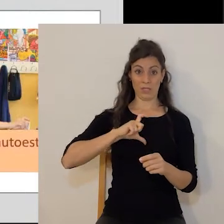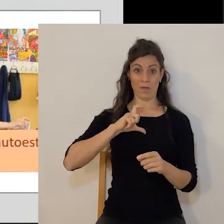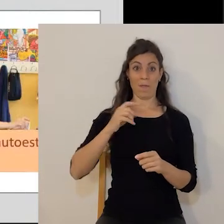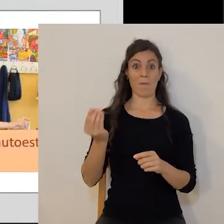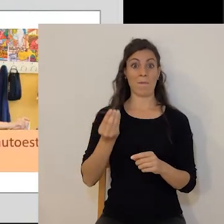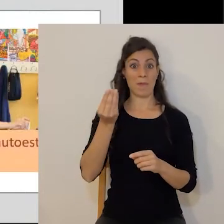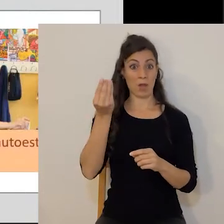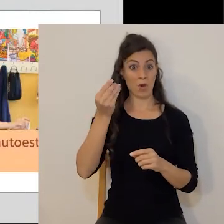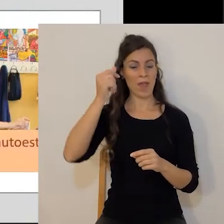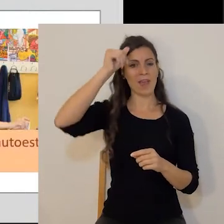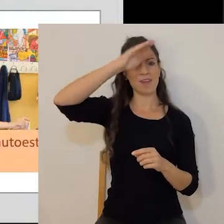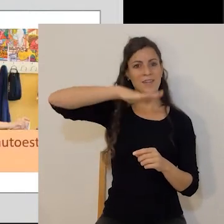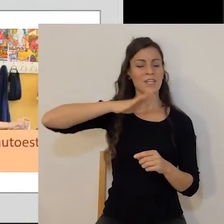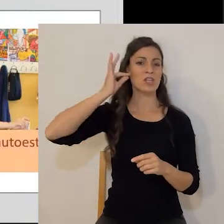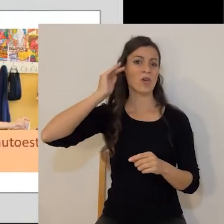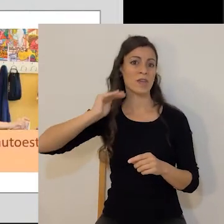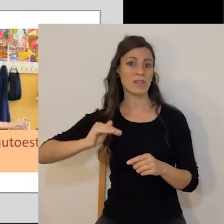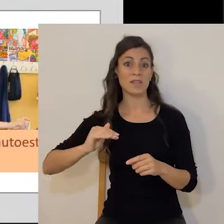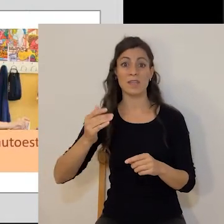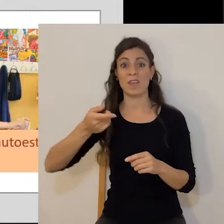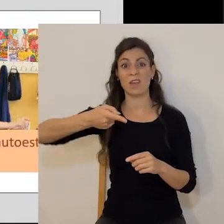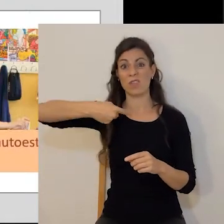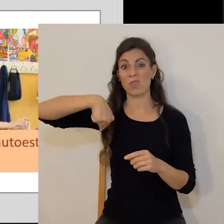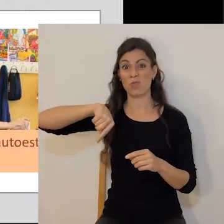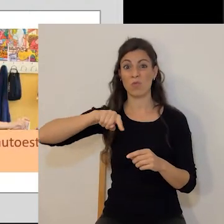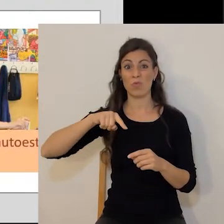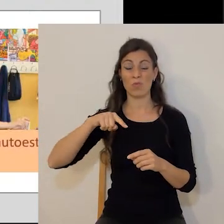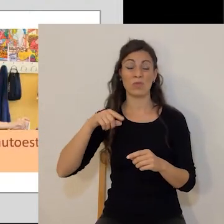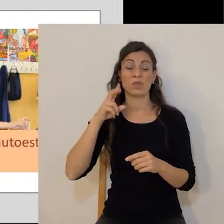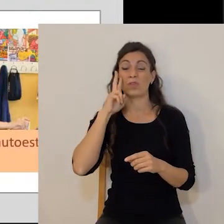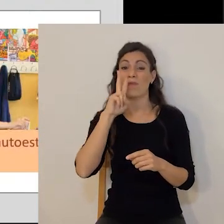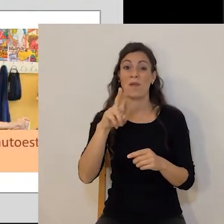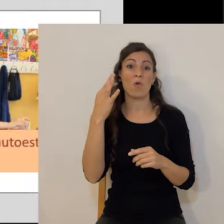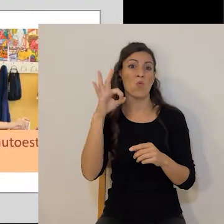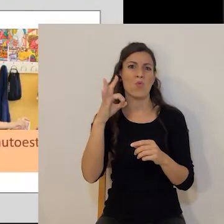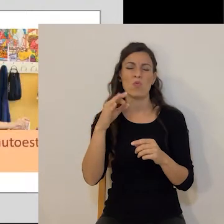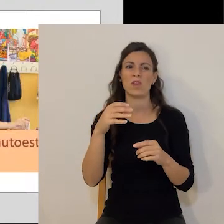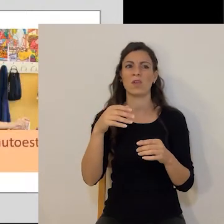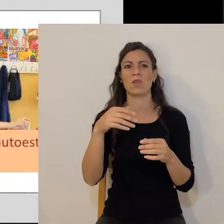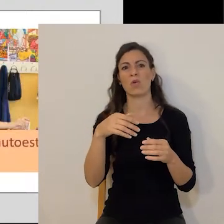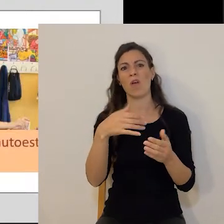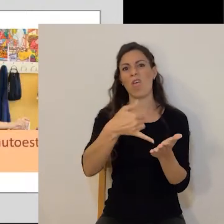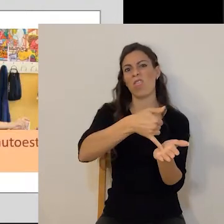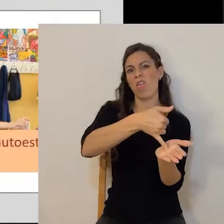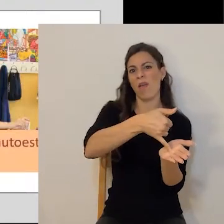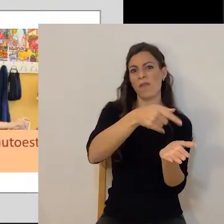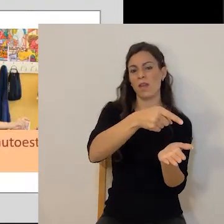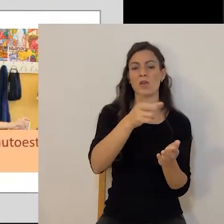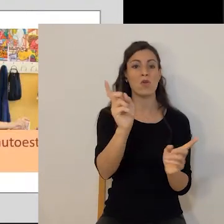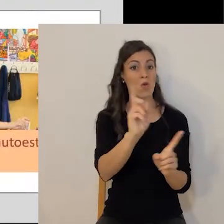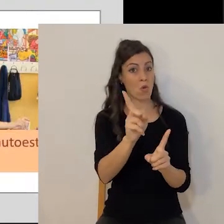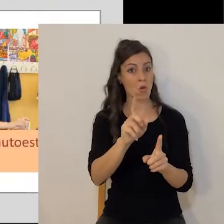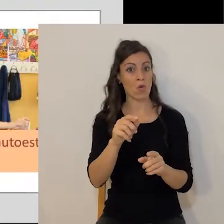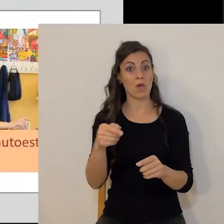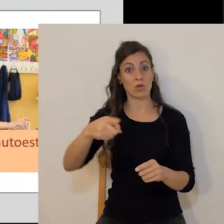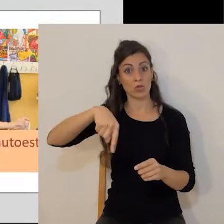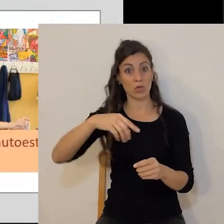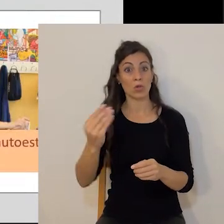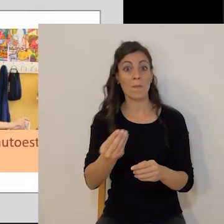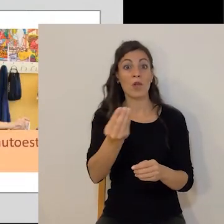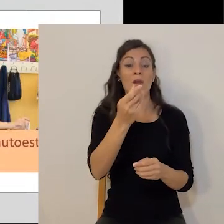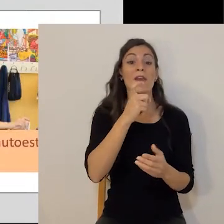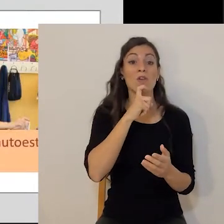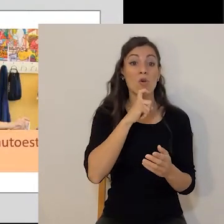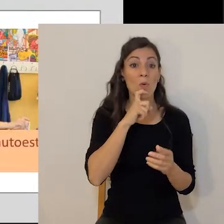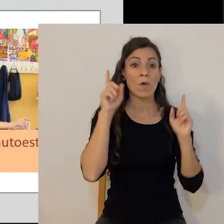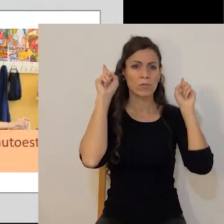niños y niñas que a veces solamente vemos su punto débil, es cómo podemos mejorar